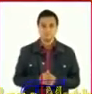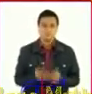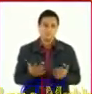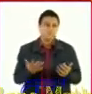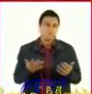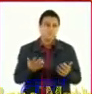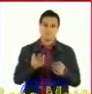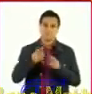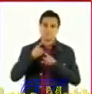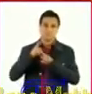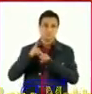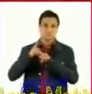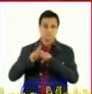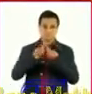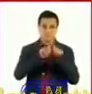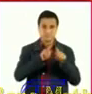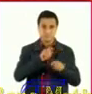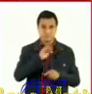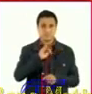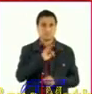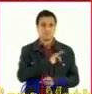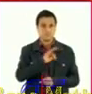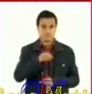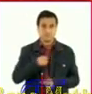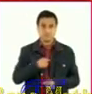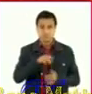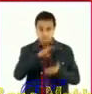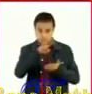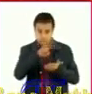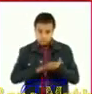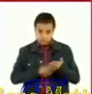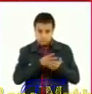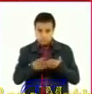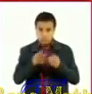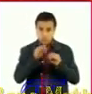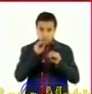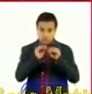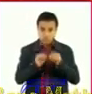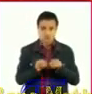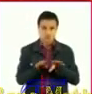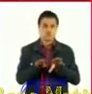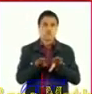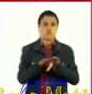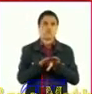todo. Para crear nuestro plan de trabajo es muy útil, porque